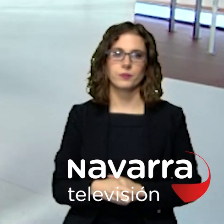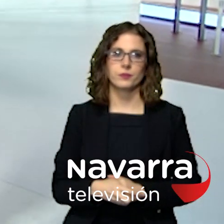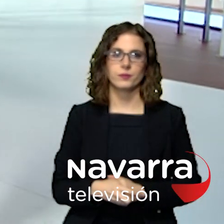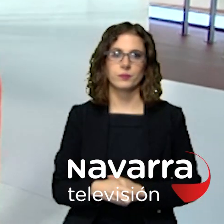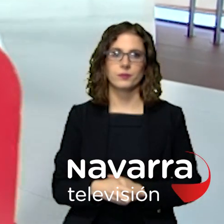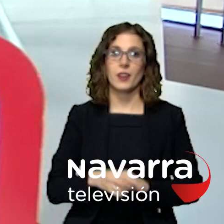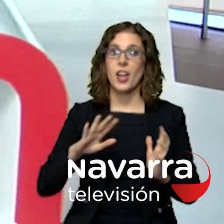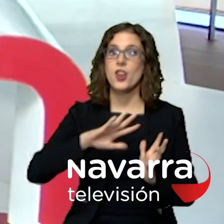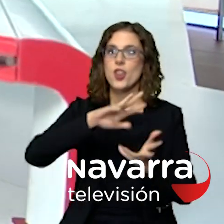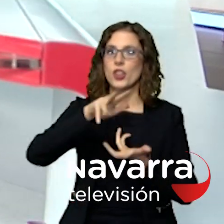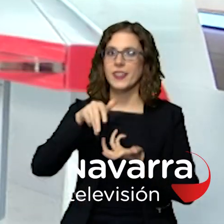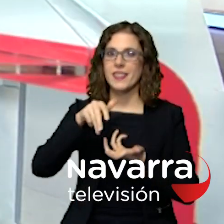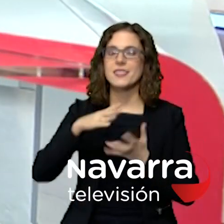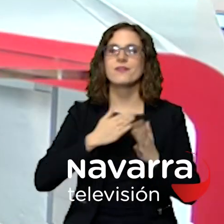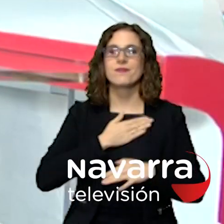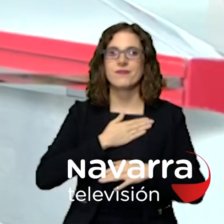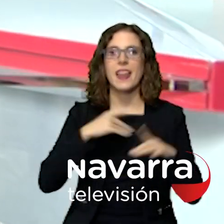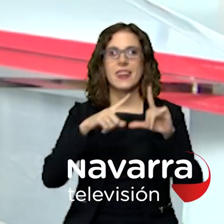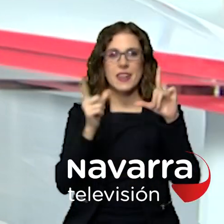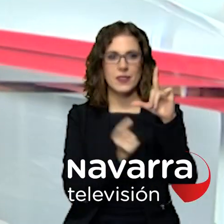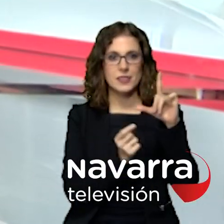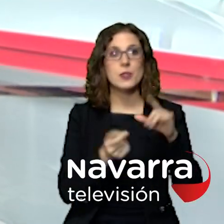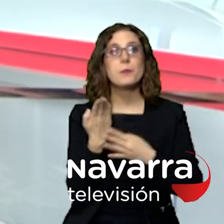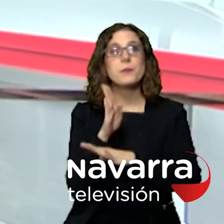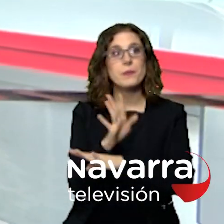Las noticias de Navarra con Blanca Basiano.